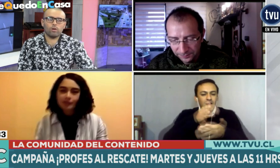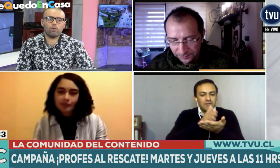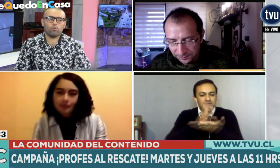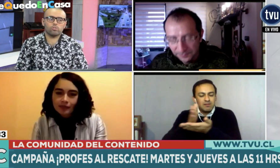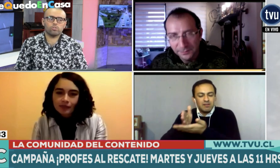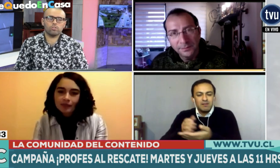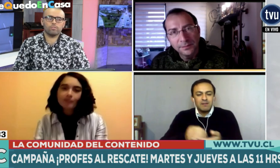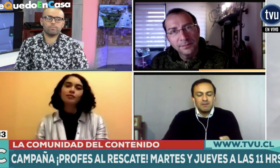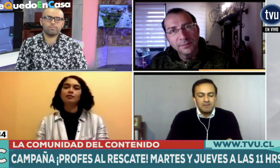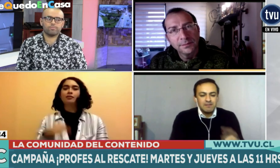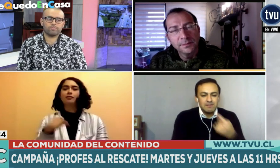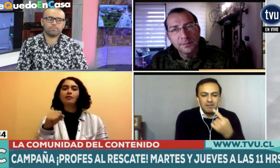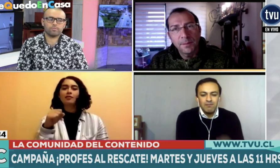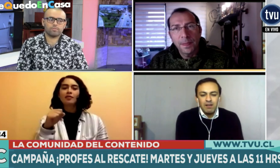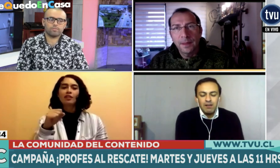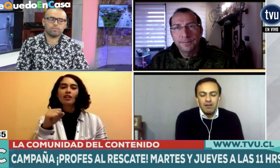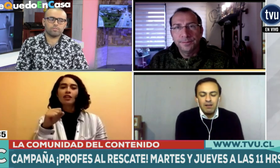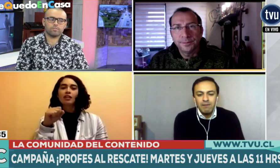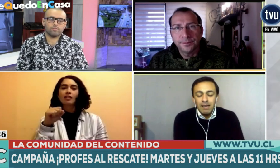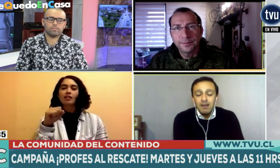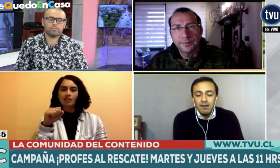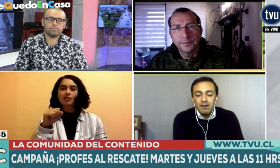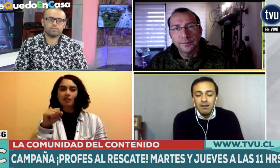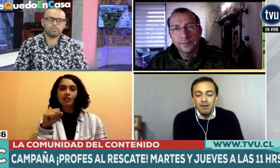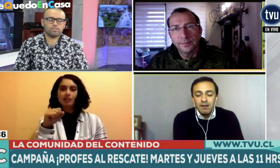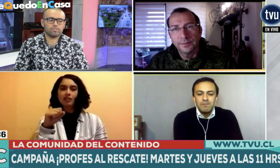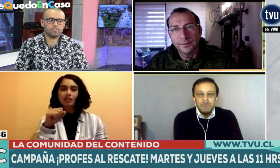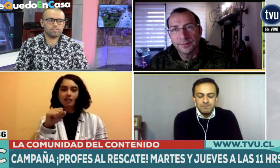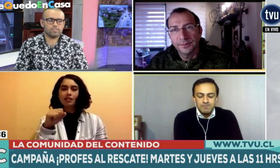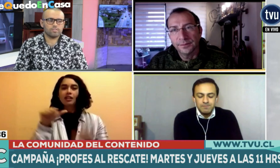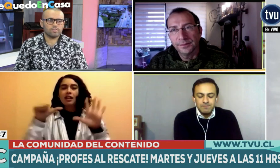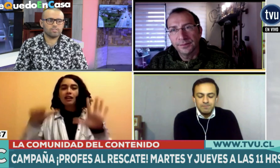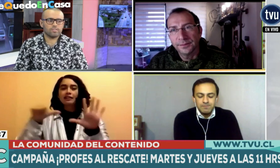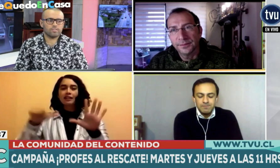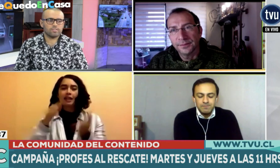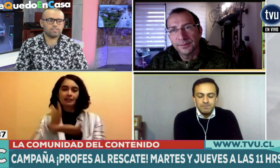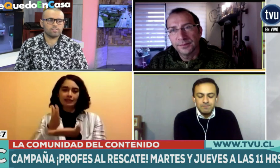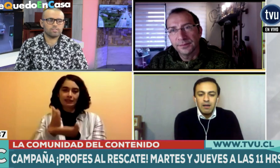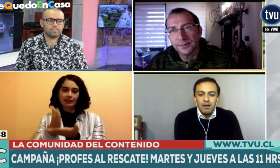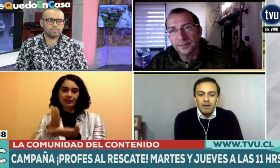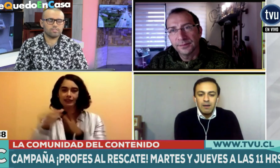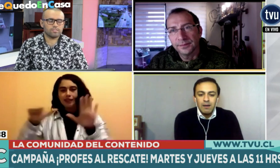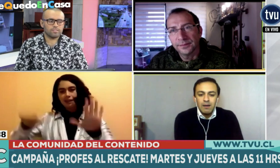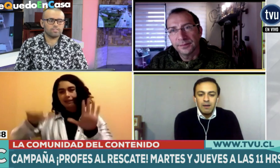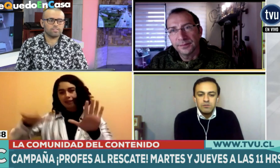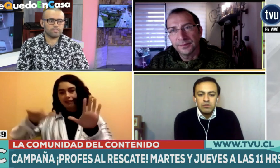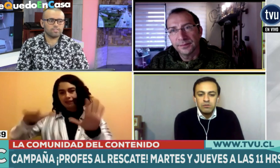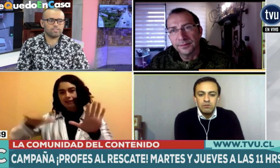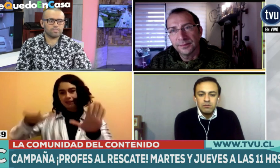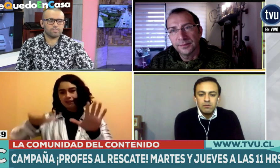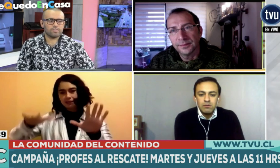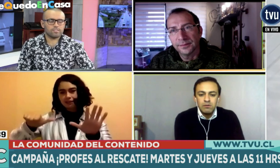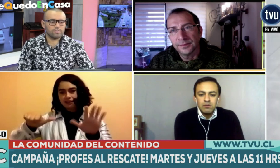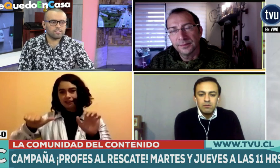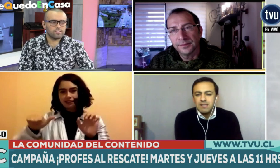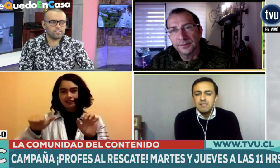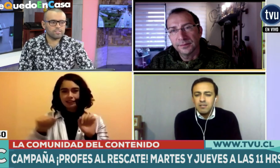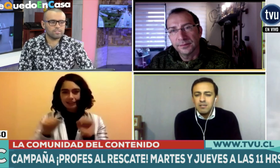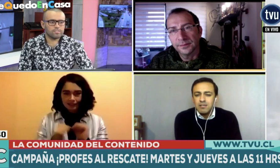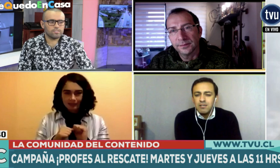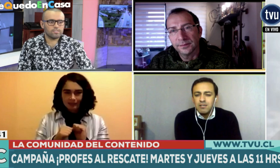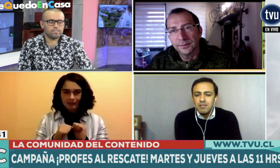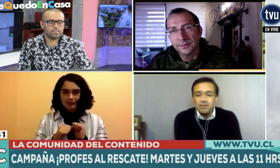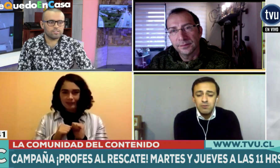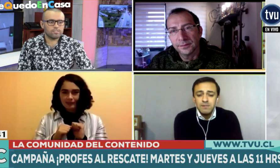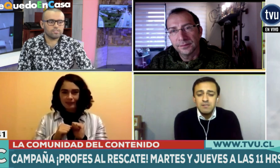¿Cuánto duran los cursos? Sí, Valesca responde. Nuestra, son algo de